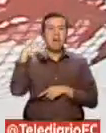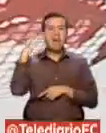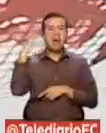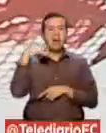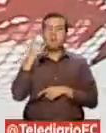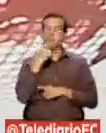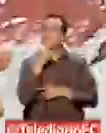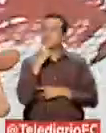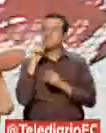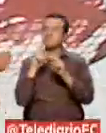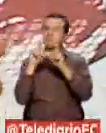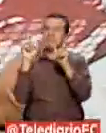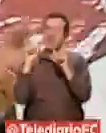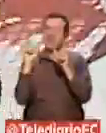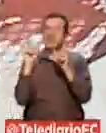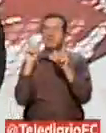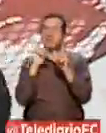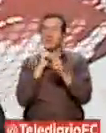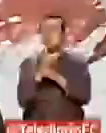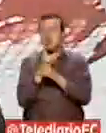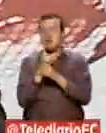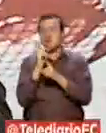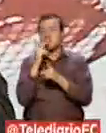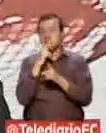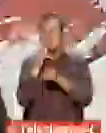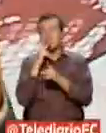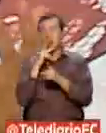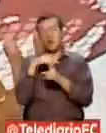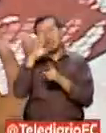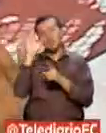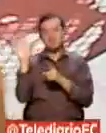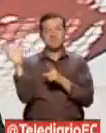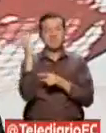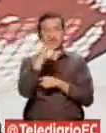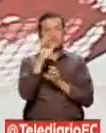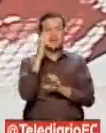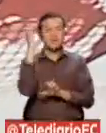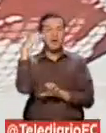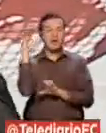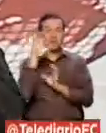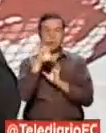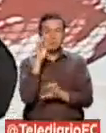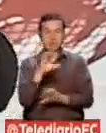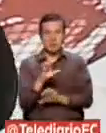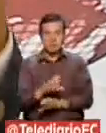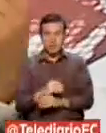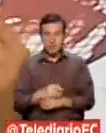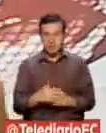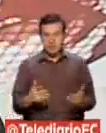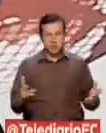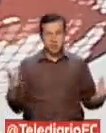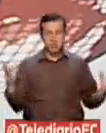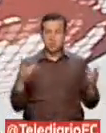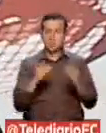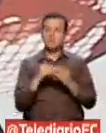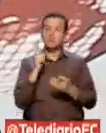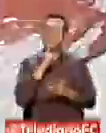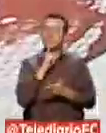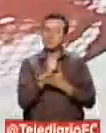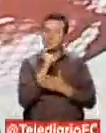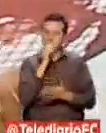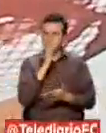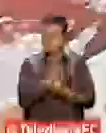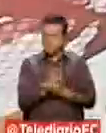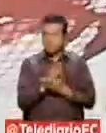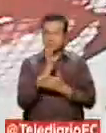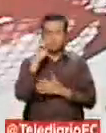y en las redes sociales no están confirmadas y crean titulares para ganar tráfico, el famoso clickbait. Entonces, todo este círculo hay que empezar a romper